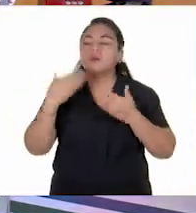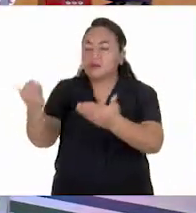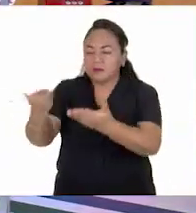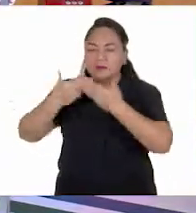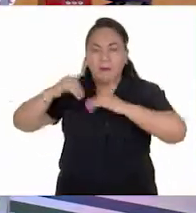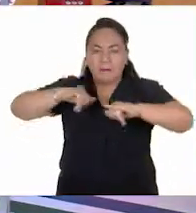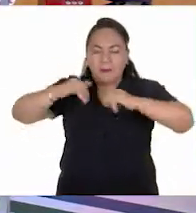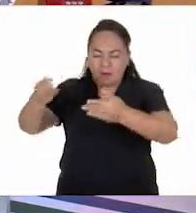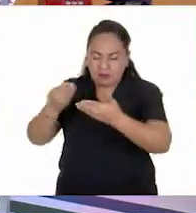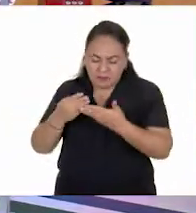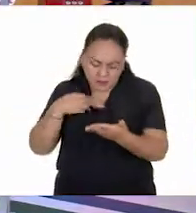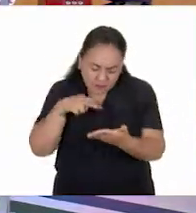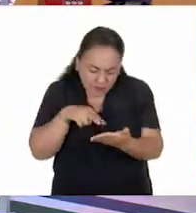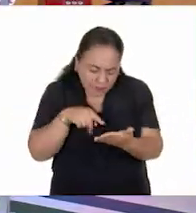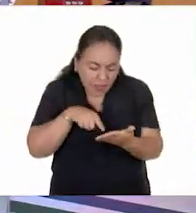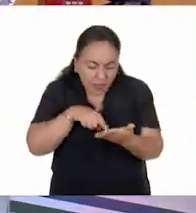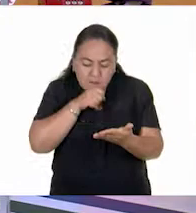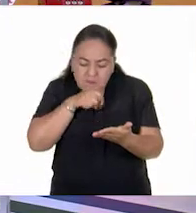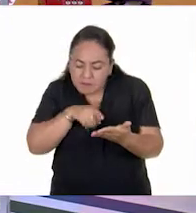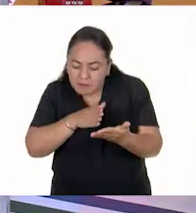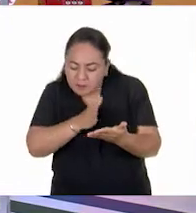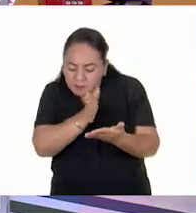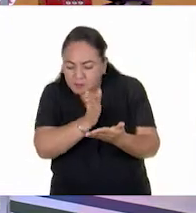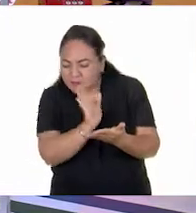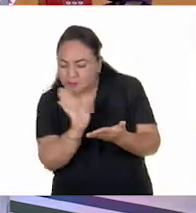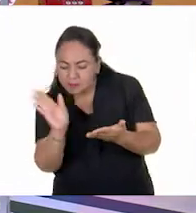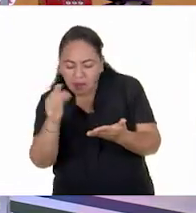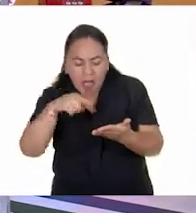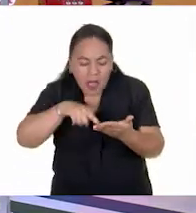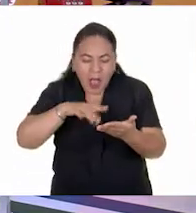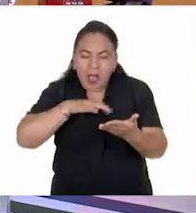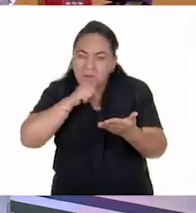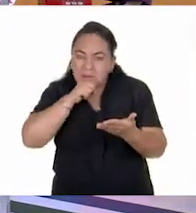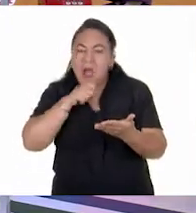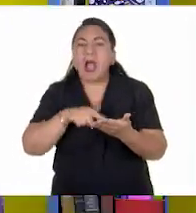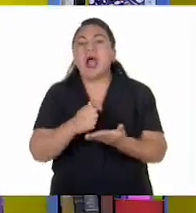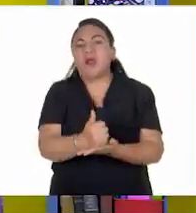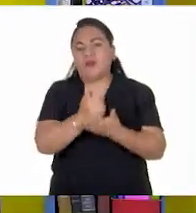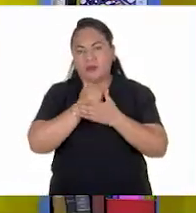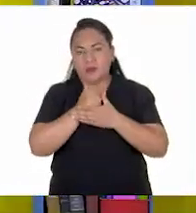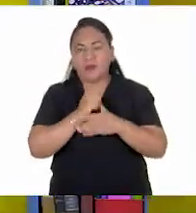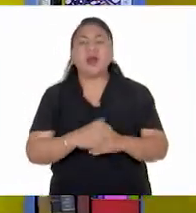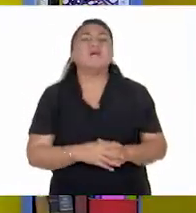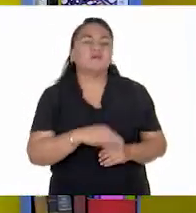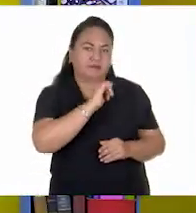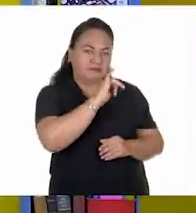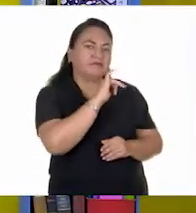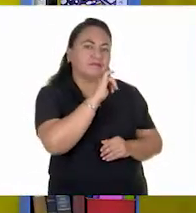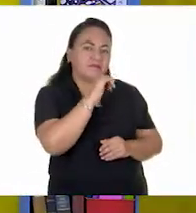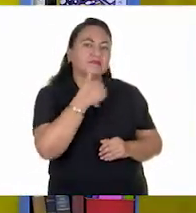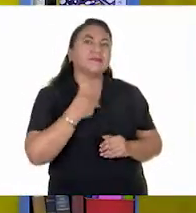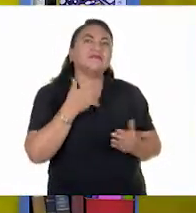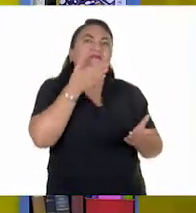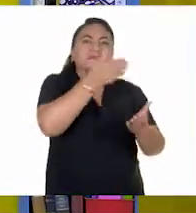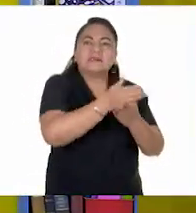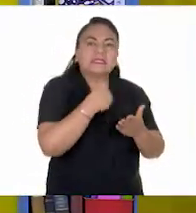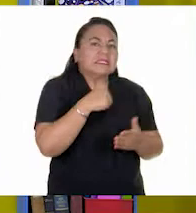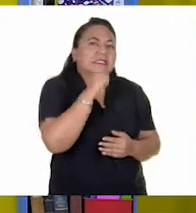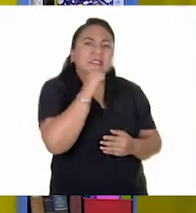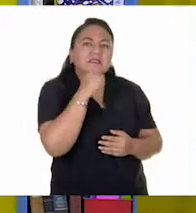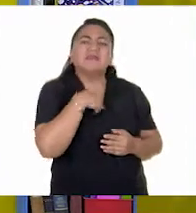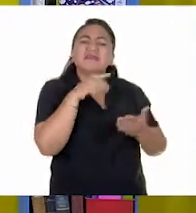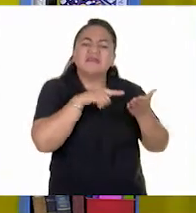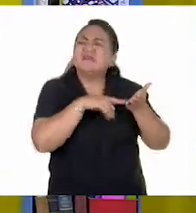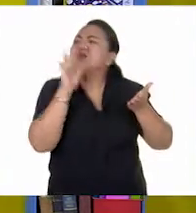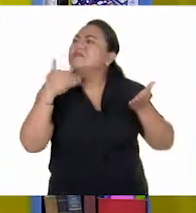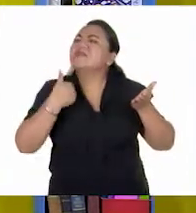croquis va a poder llegar al destino que nosotros deseamos. Así es, yo muchas veces he ido a algunos lugares que no conozco y tengo que preguntar y